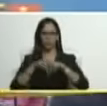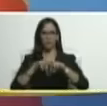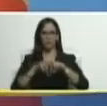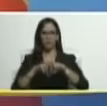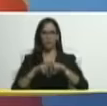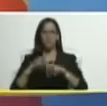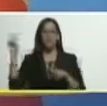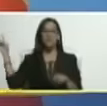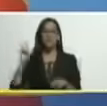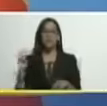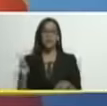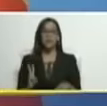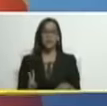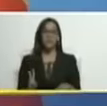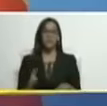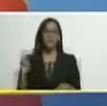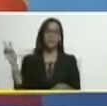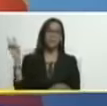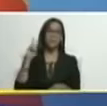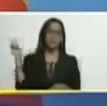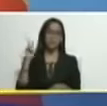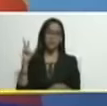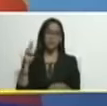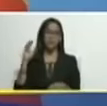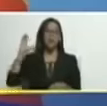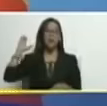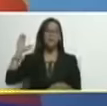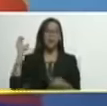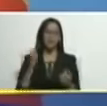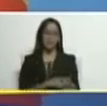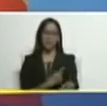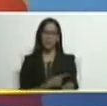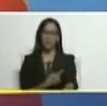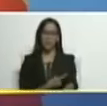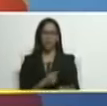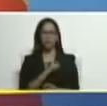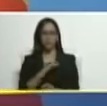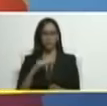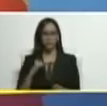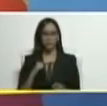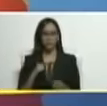y Venezuela somos países hermanos. Transmítale,